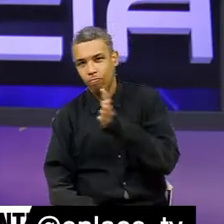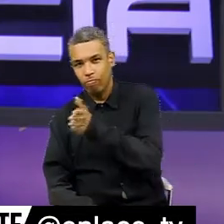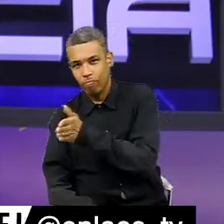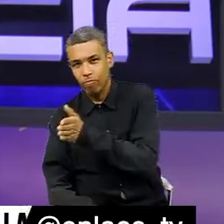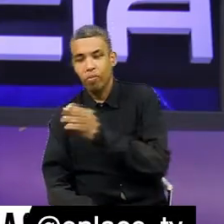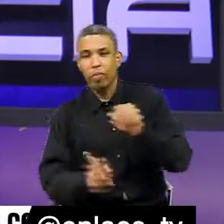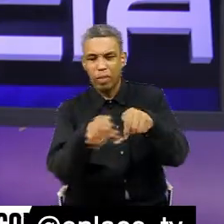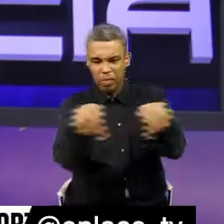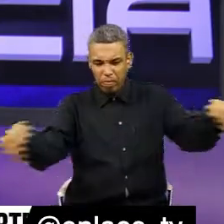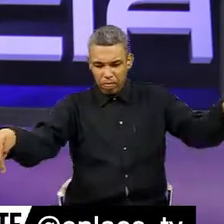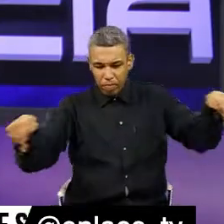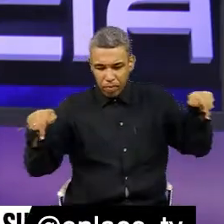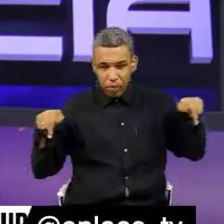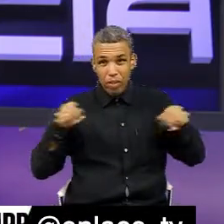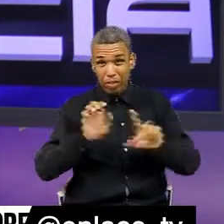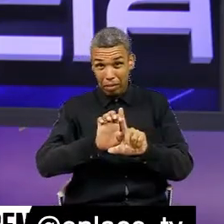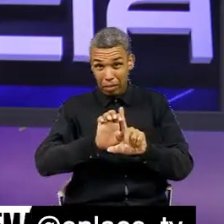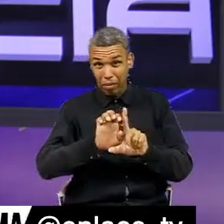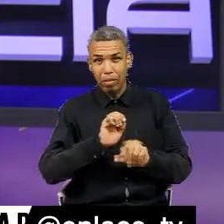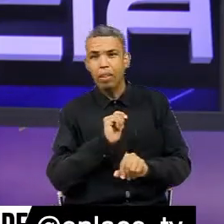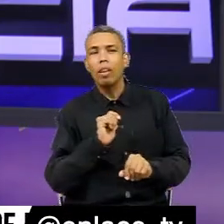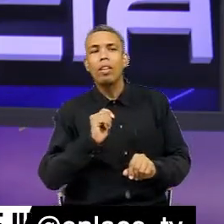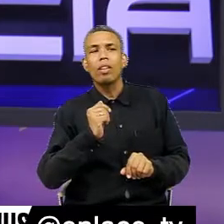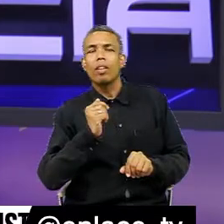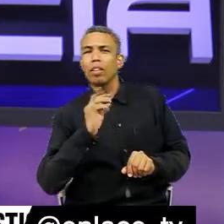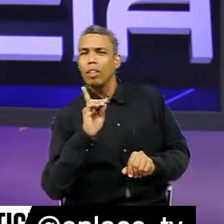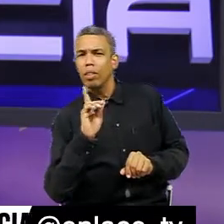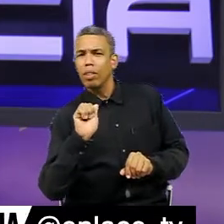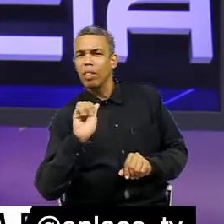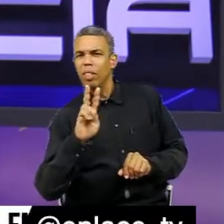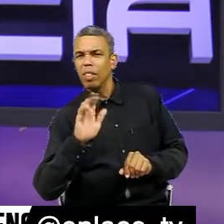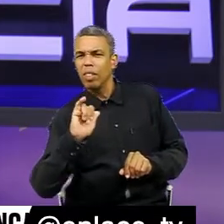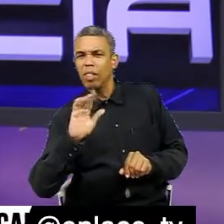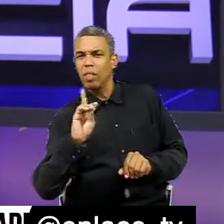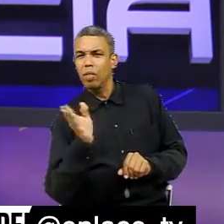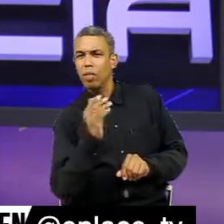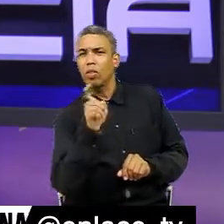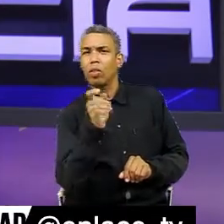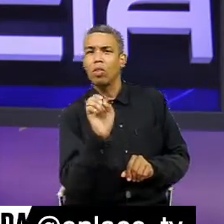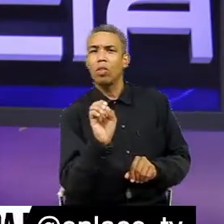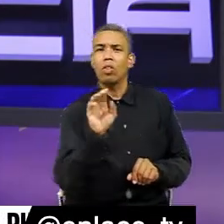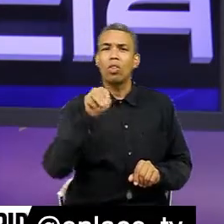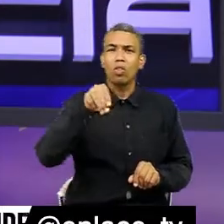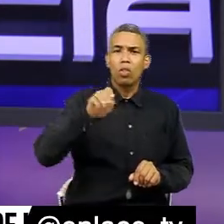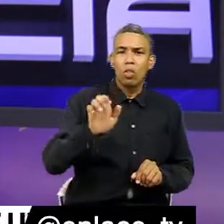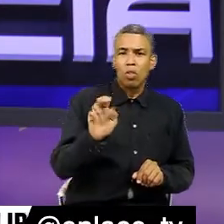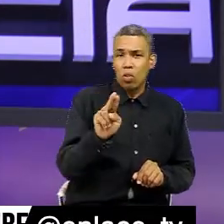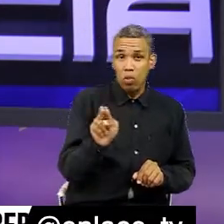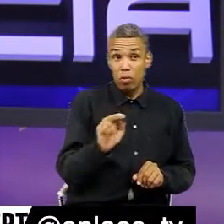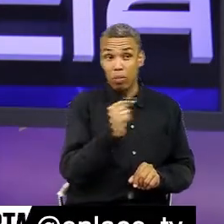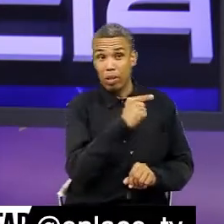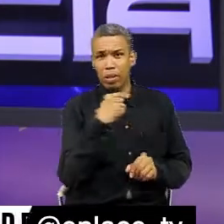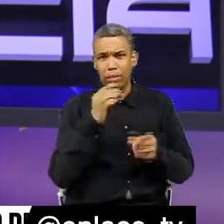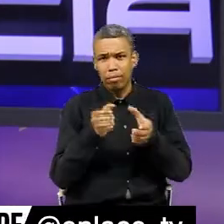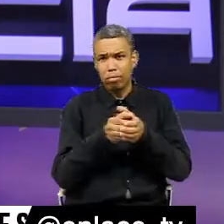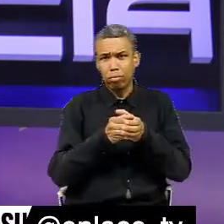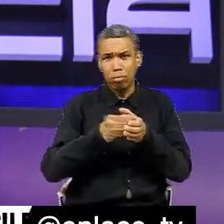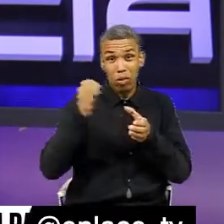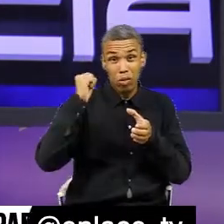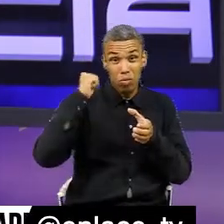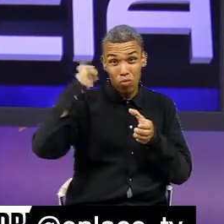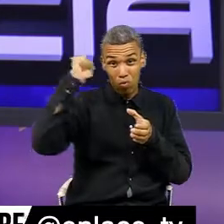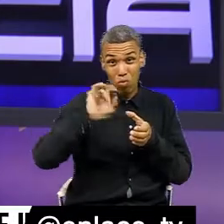se encuentra como invitado especial David Gómez, secretario general de la Unión Sindical Obrera USO. Ayer se realizó una reunión muy importante